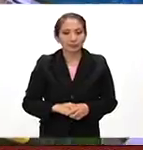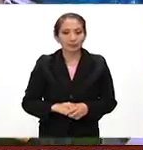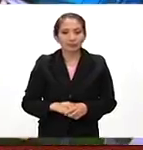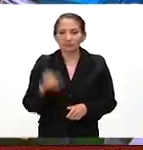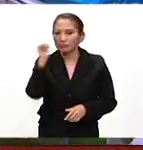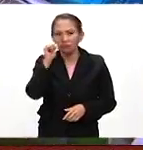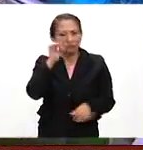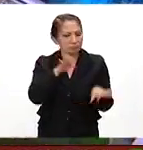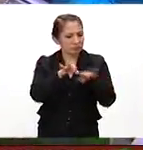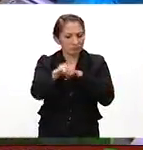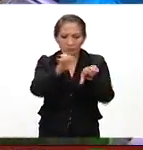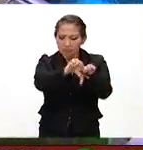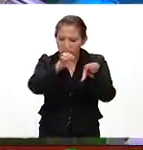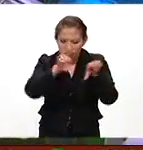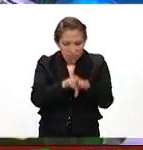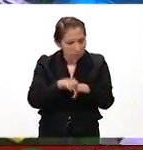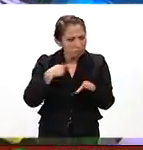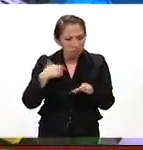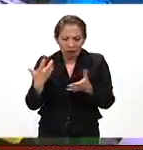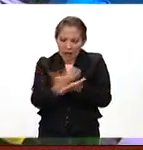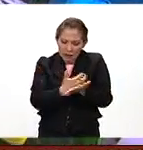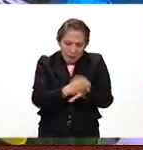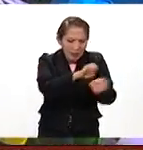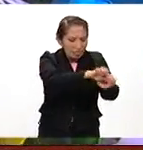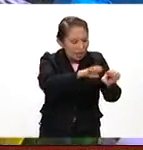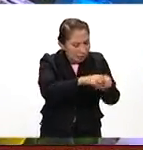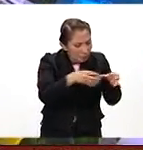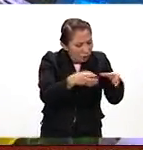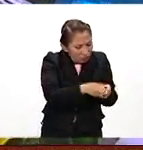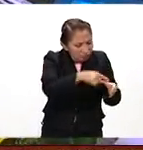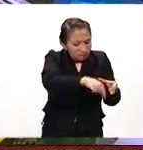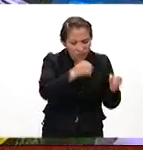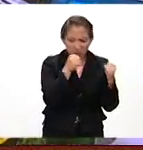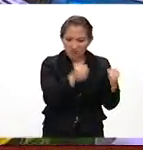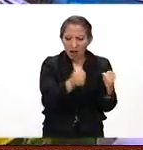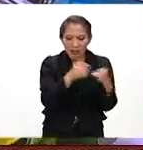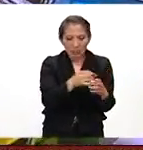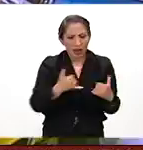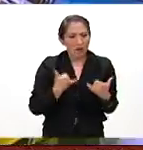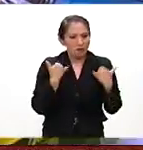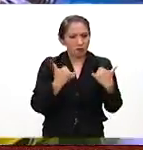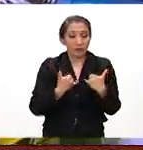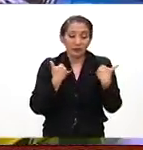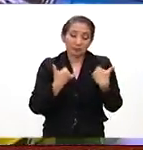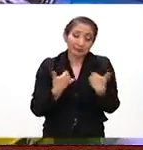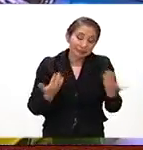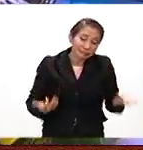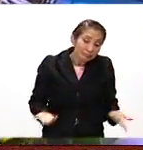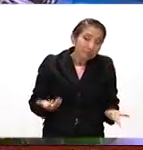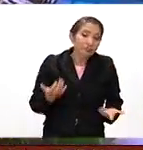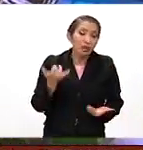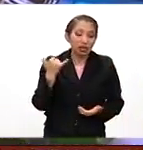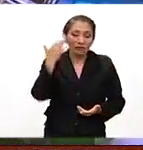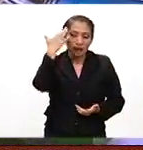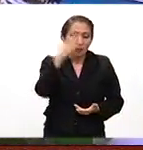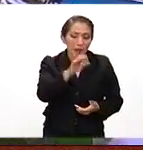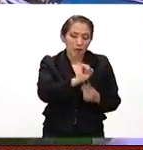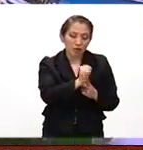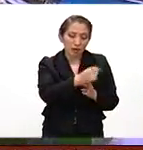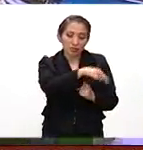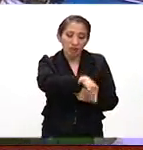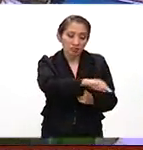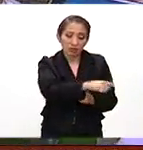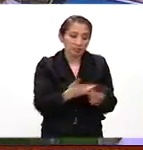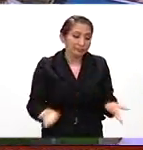Siempre hemos trabajado por equipo, clasificamos por equipos, somos un equipo muy fuerte, un equipo joven y pues sabemos de la situación,